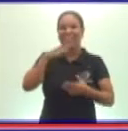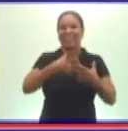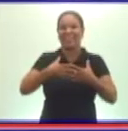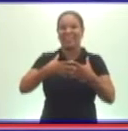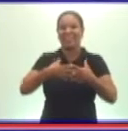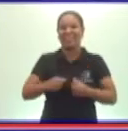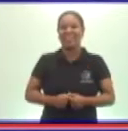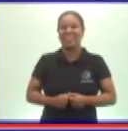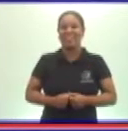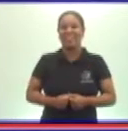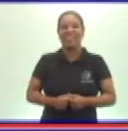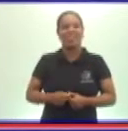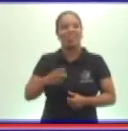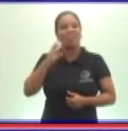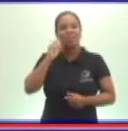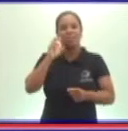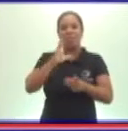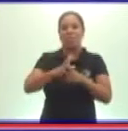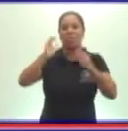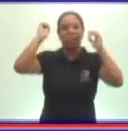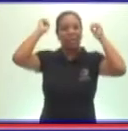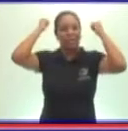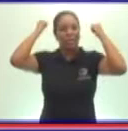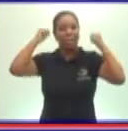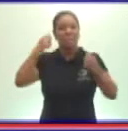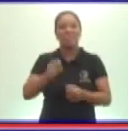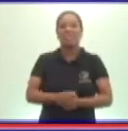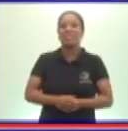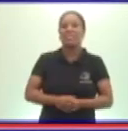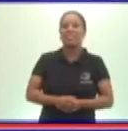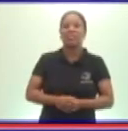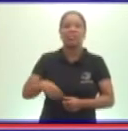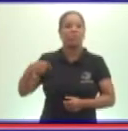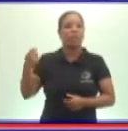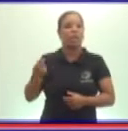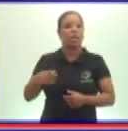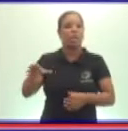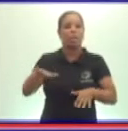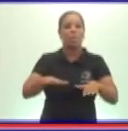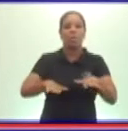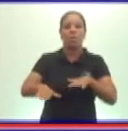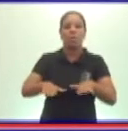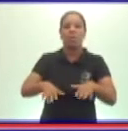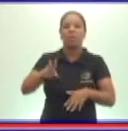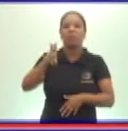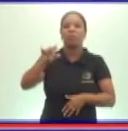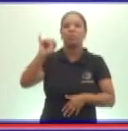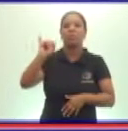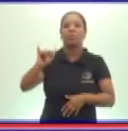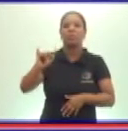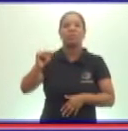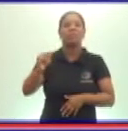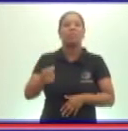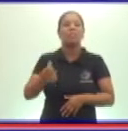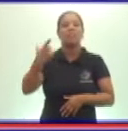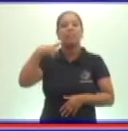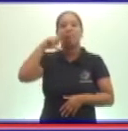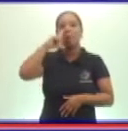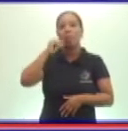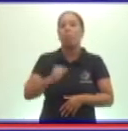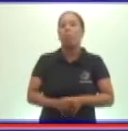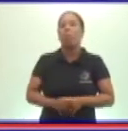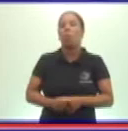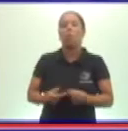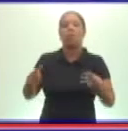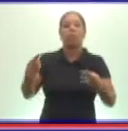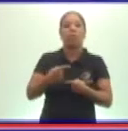origen campesino, está vinculado al movimiento 26 de julio, por lo cual se enfrenta a la dictadura batistiana. Es decir, ahí se